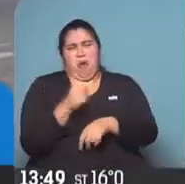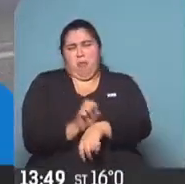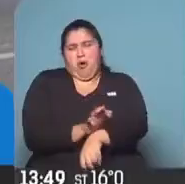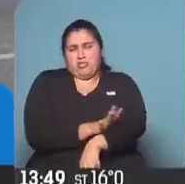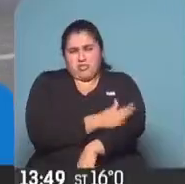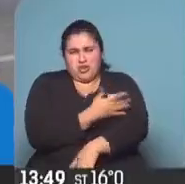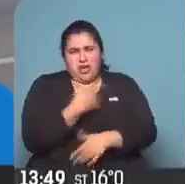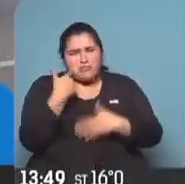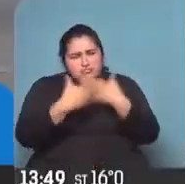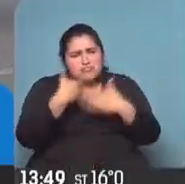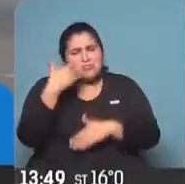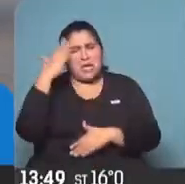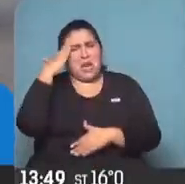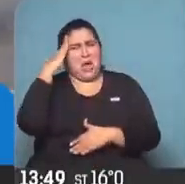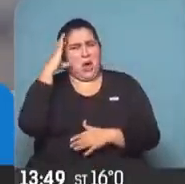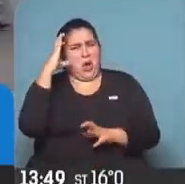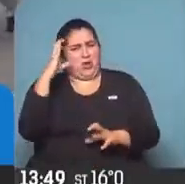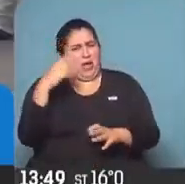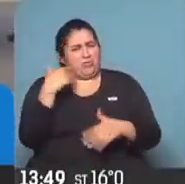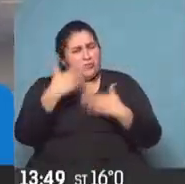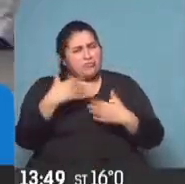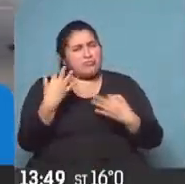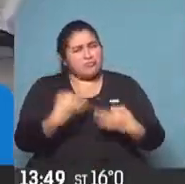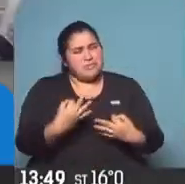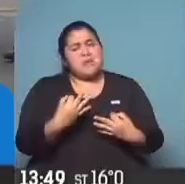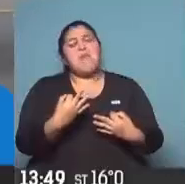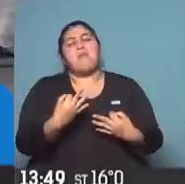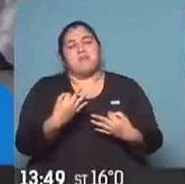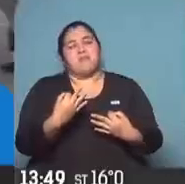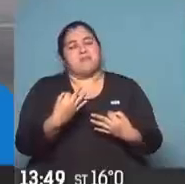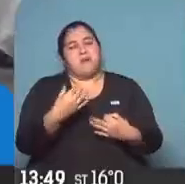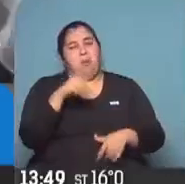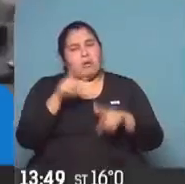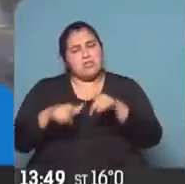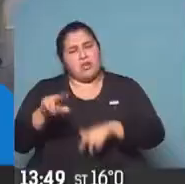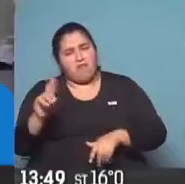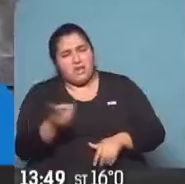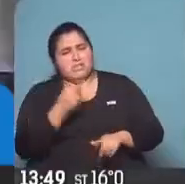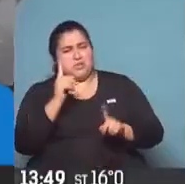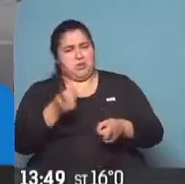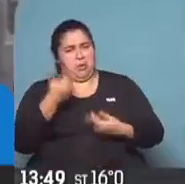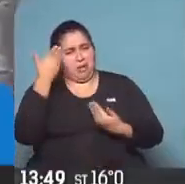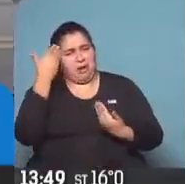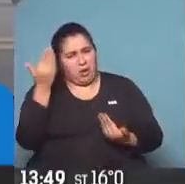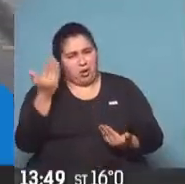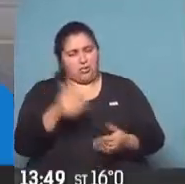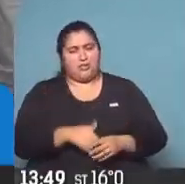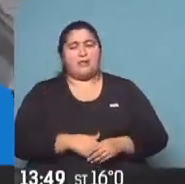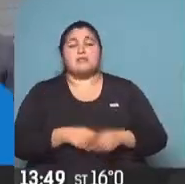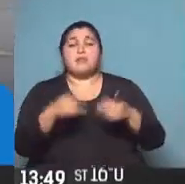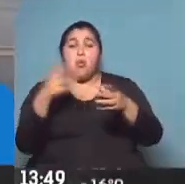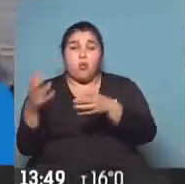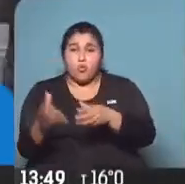recordando aquellos que hoy ya no están entre nosotros se aproximan los